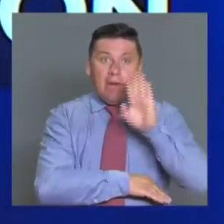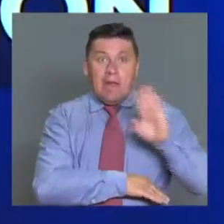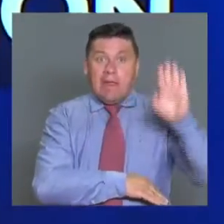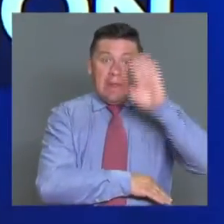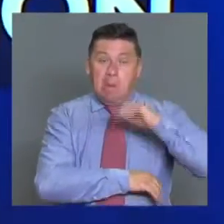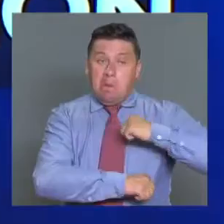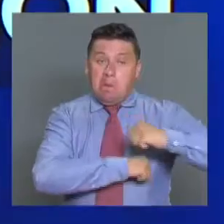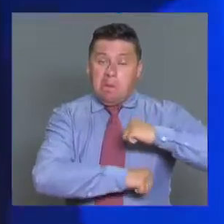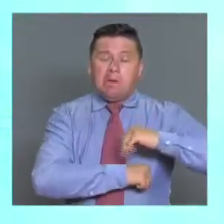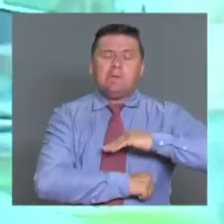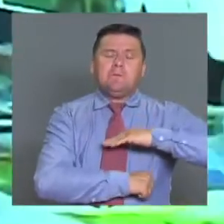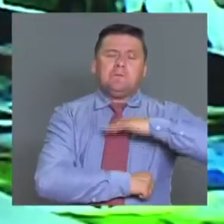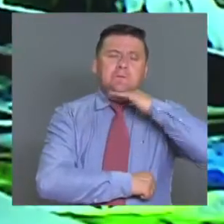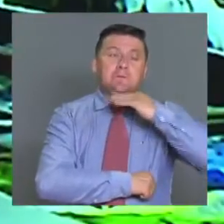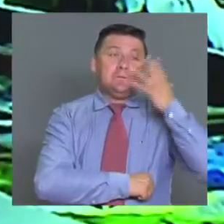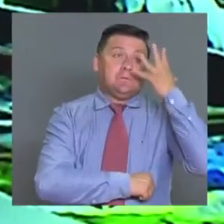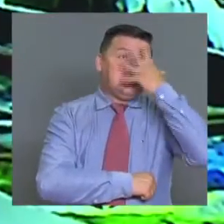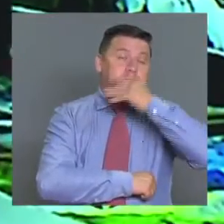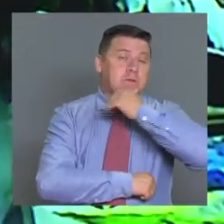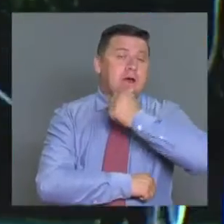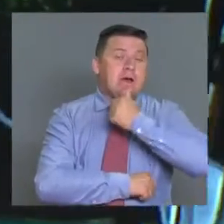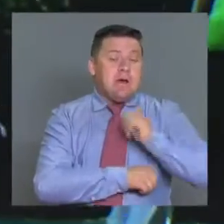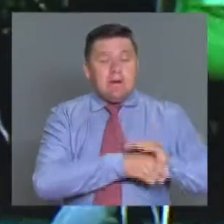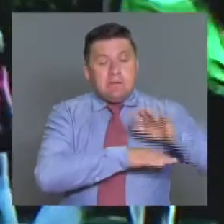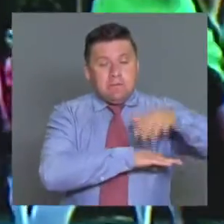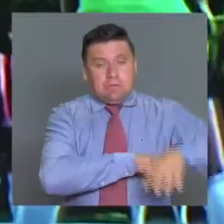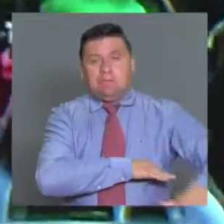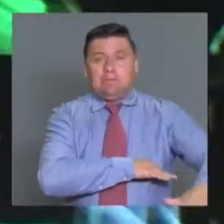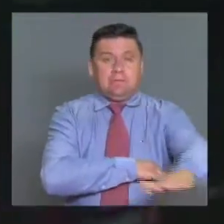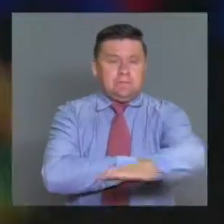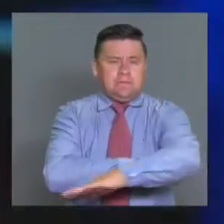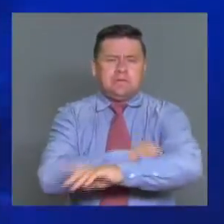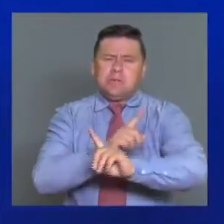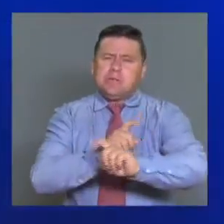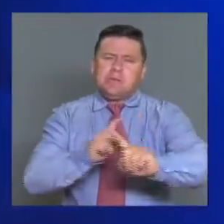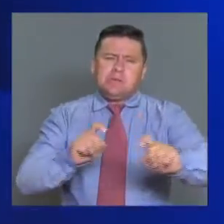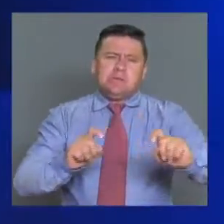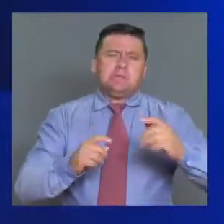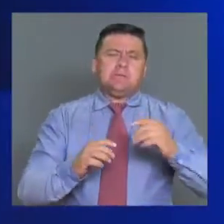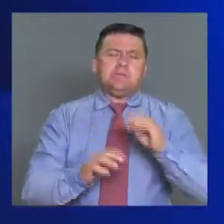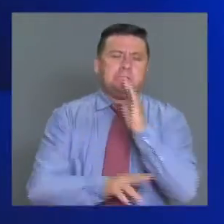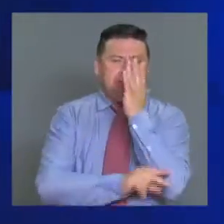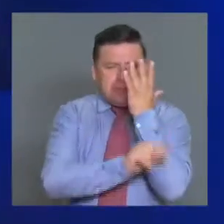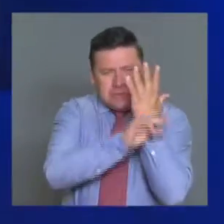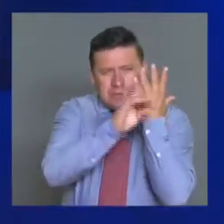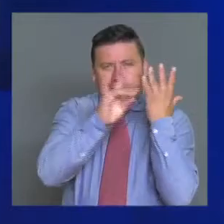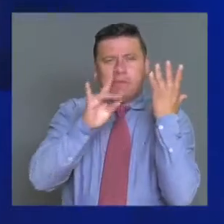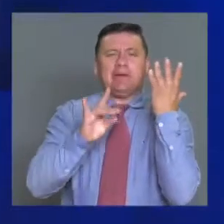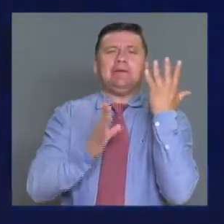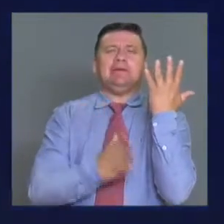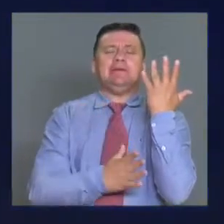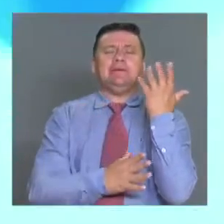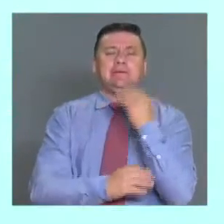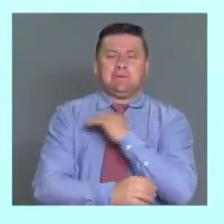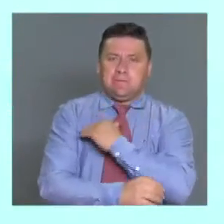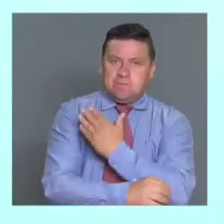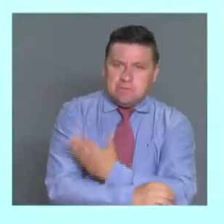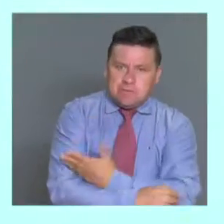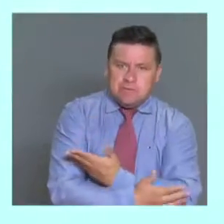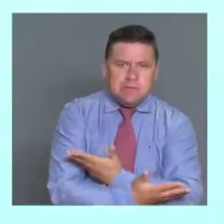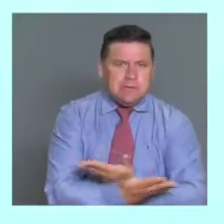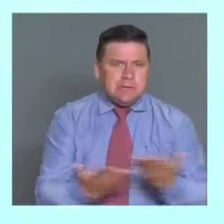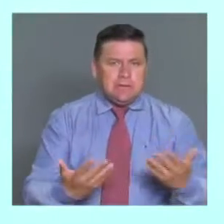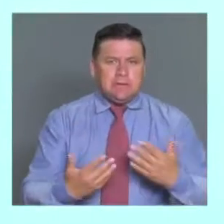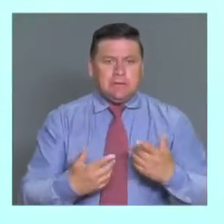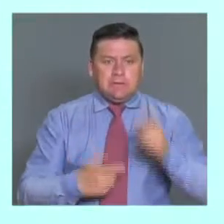destaca por la cantidad y belleza de sus fuentes hídricas la gran diversidad en fauna y flora así como por la fuerza y ganas que